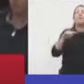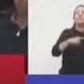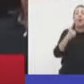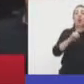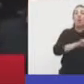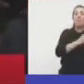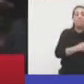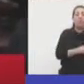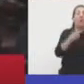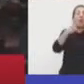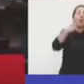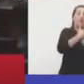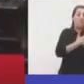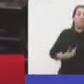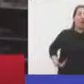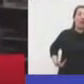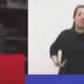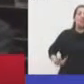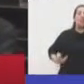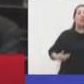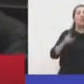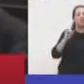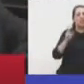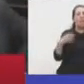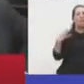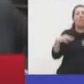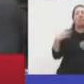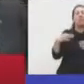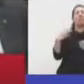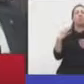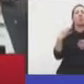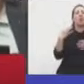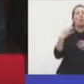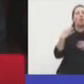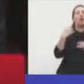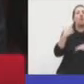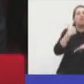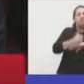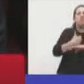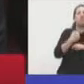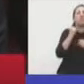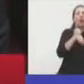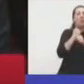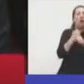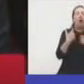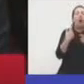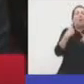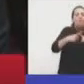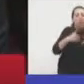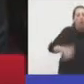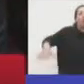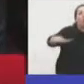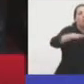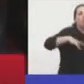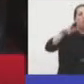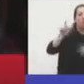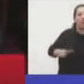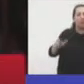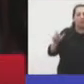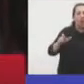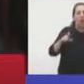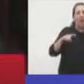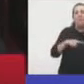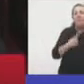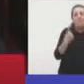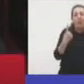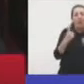lástima por nosotros, siento vergüenza ajena por los argentinos. No puede articular palabra. Dice circulizar,